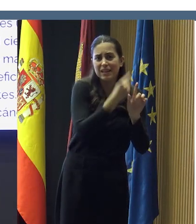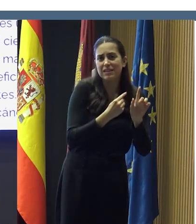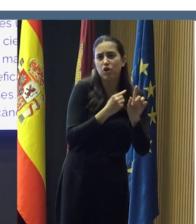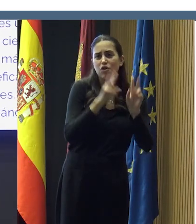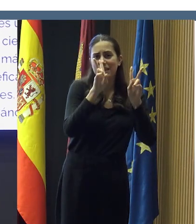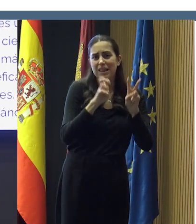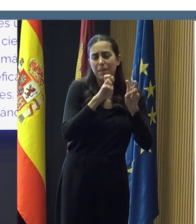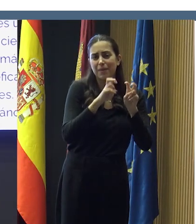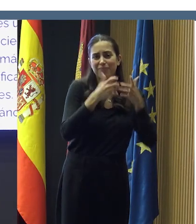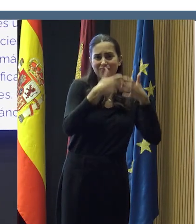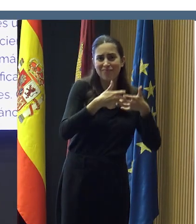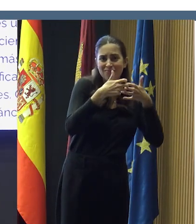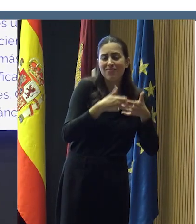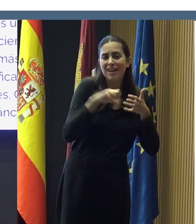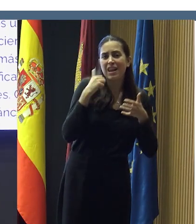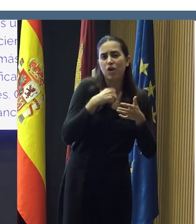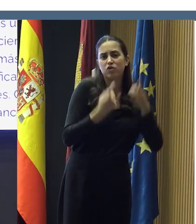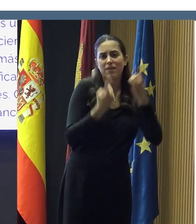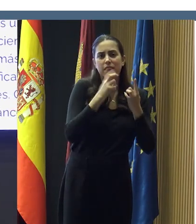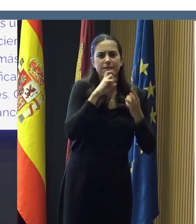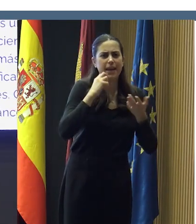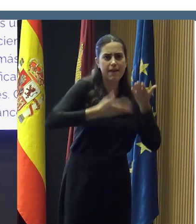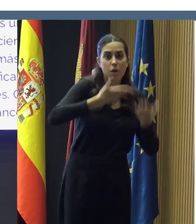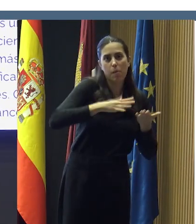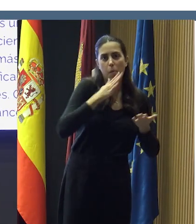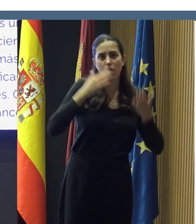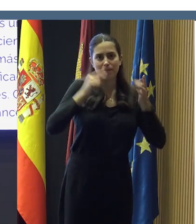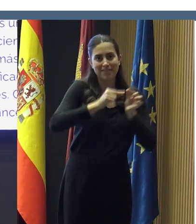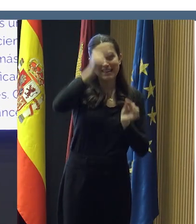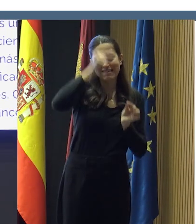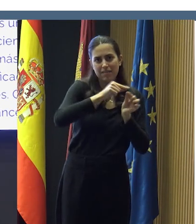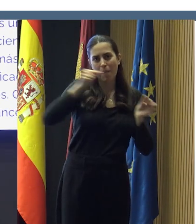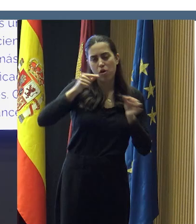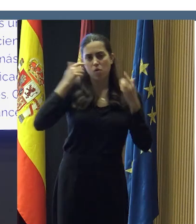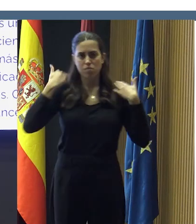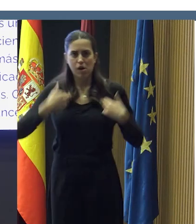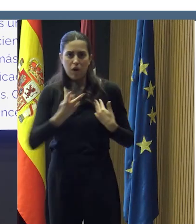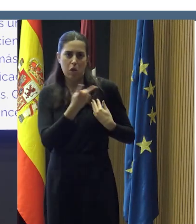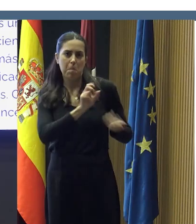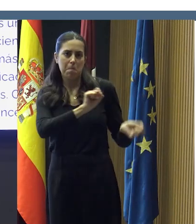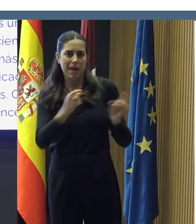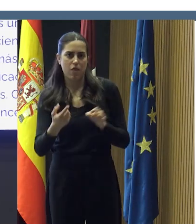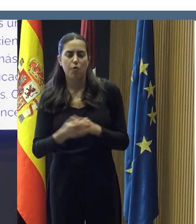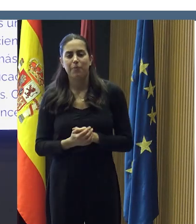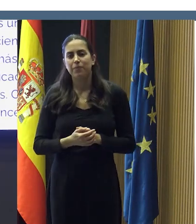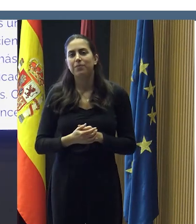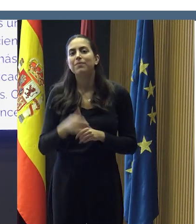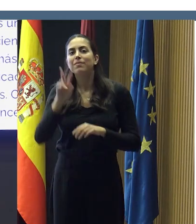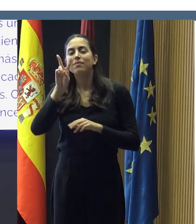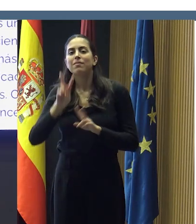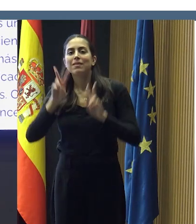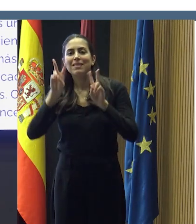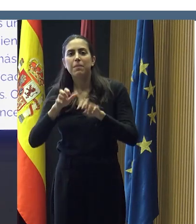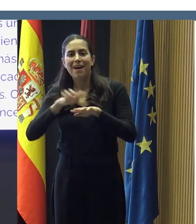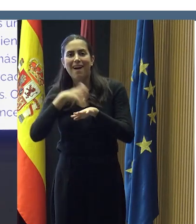clínicos, para evaluarlos porque el tamaño es similar al de una persona y demás. Perros y gatos se